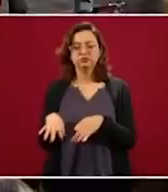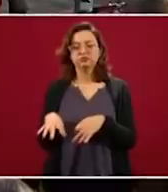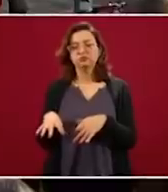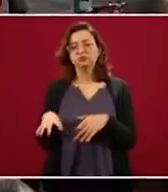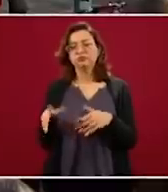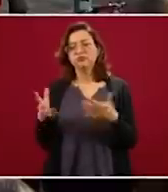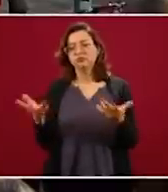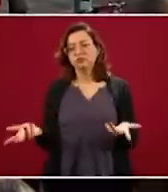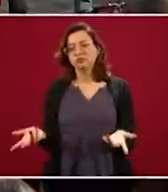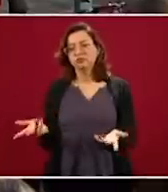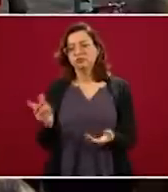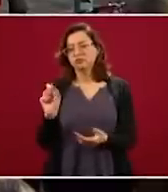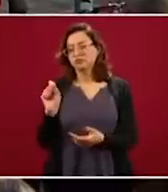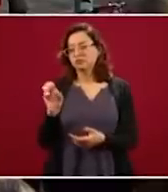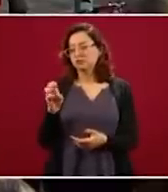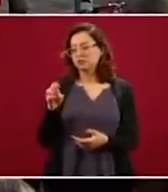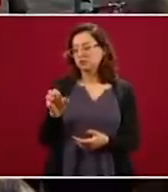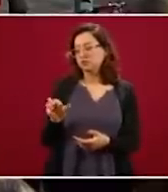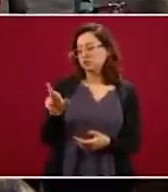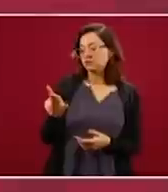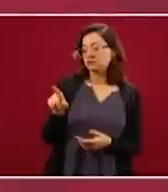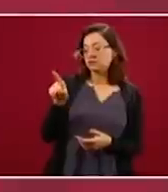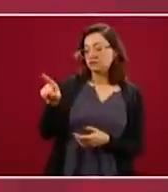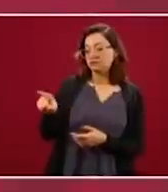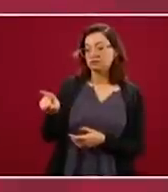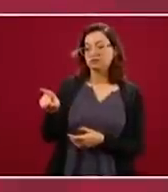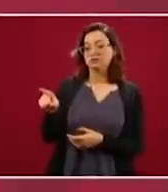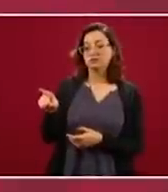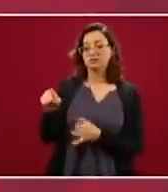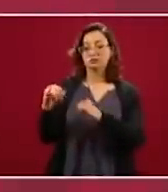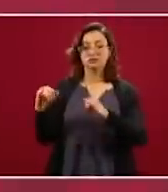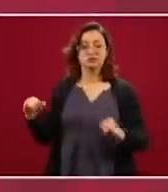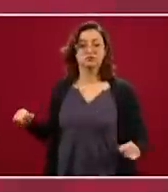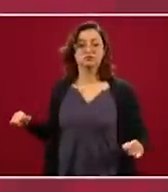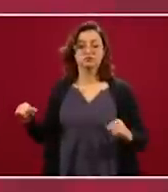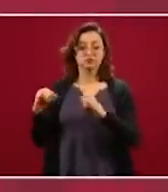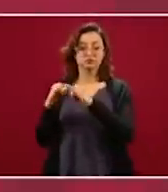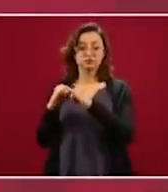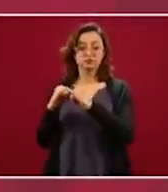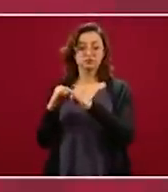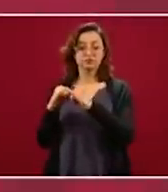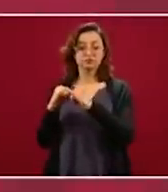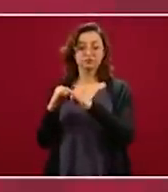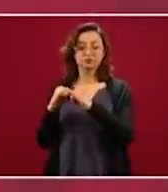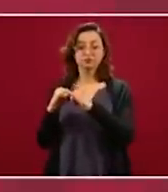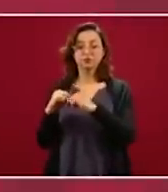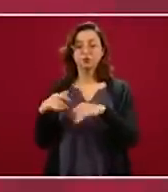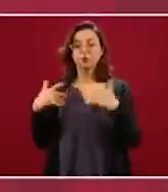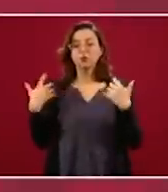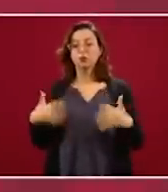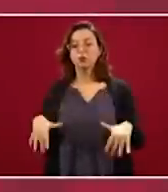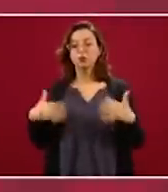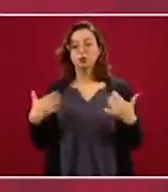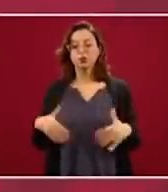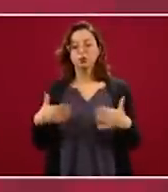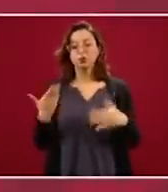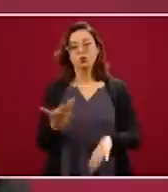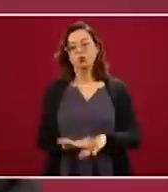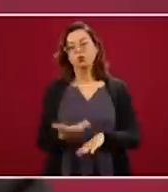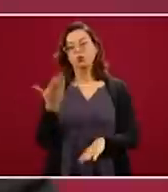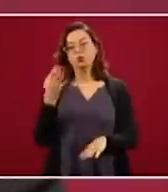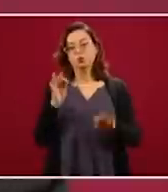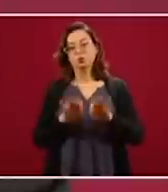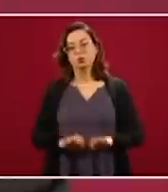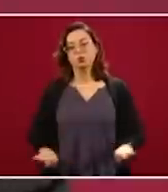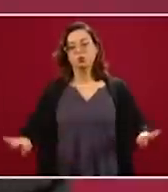la Secretaría de Marina es una de las instituciones más